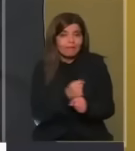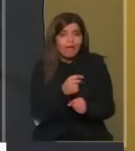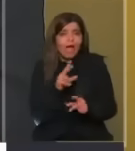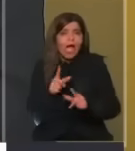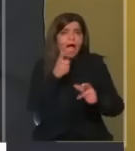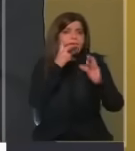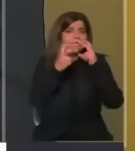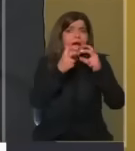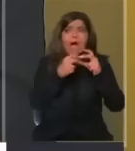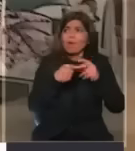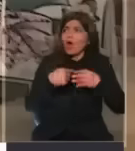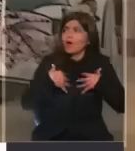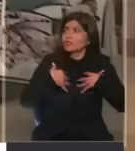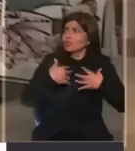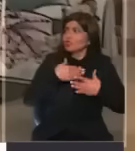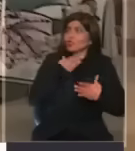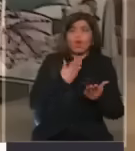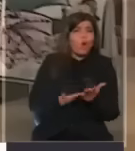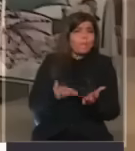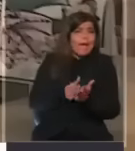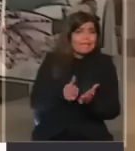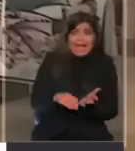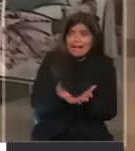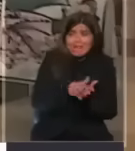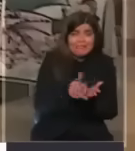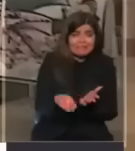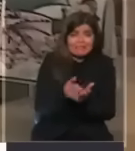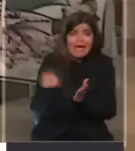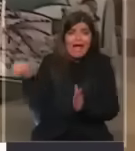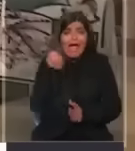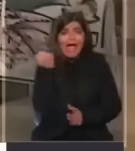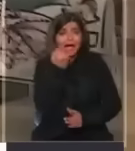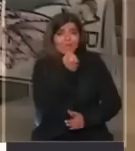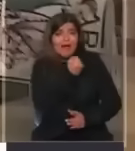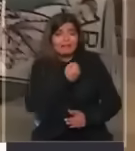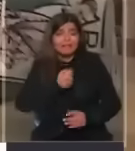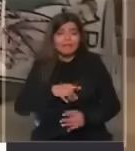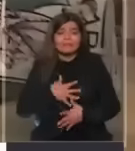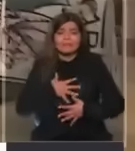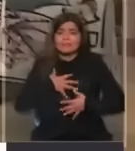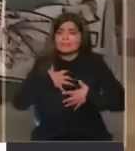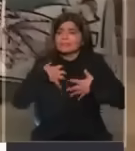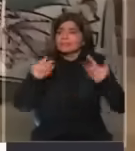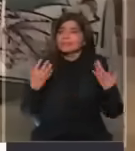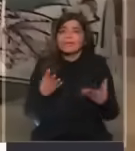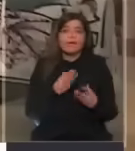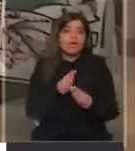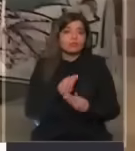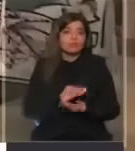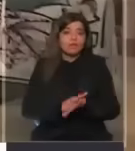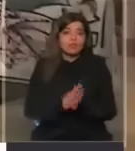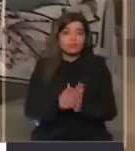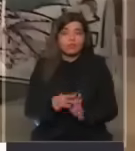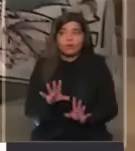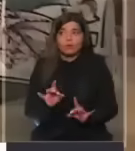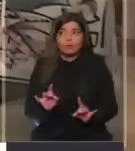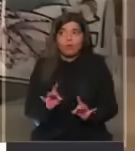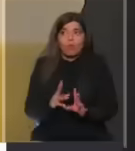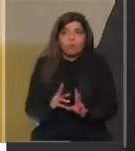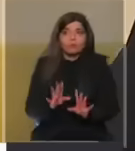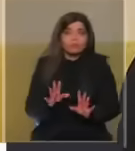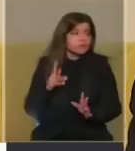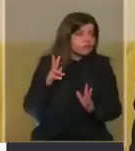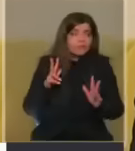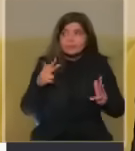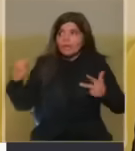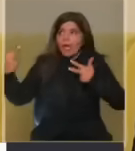van a matar, y eso era lo que escuchábamos nosotros. Había una psicosis. Ellos estaban muy asustados. Había una psicosis. Nosotros sentíamos que iba a llegar en cualquier momento una bala, que iba